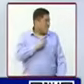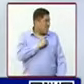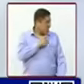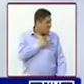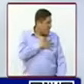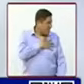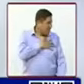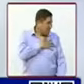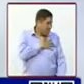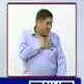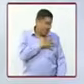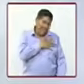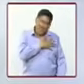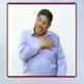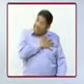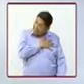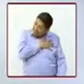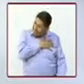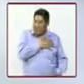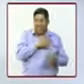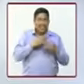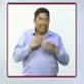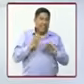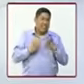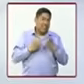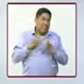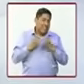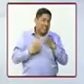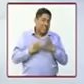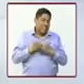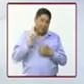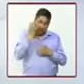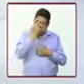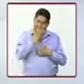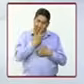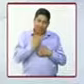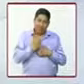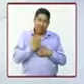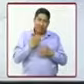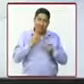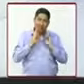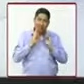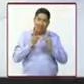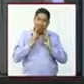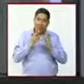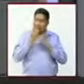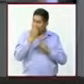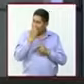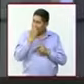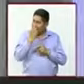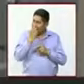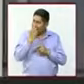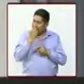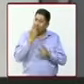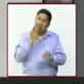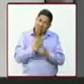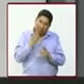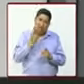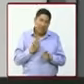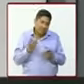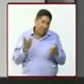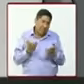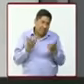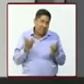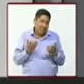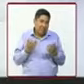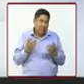Emotivos, ¿no? Sí, sí, realmente, realmente emotivo. Qué bueno que la mayoría de las respuestas fueron por el lado correcto, vamos a decir, sí.